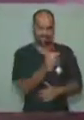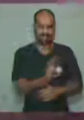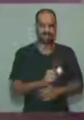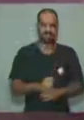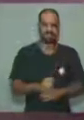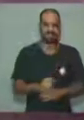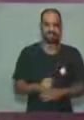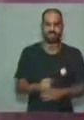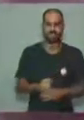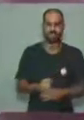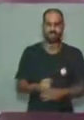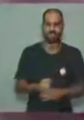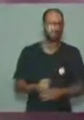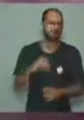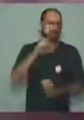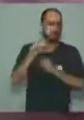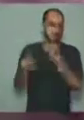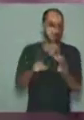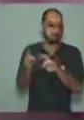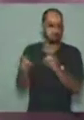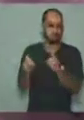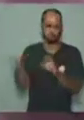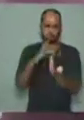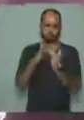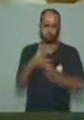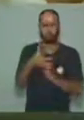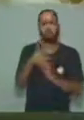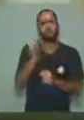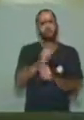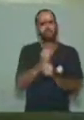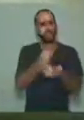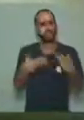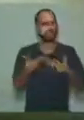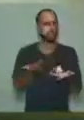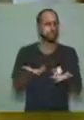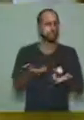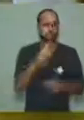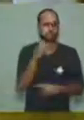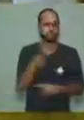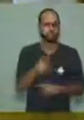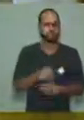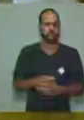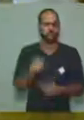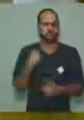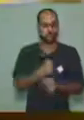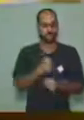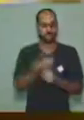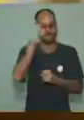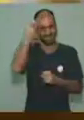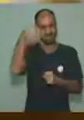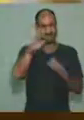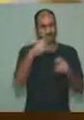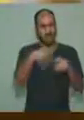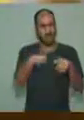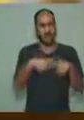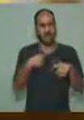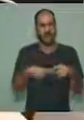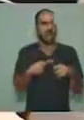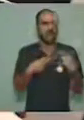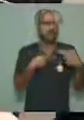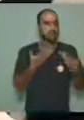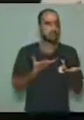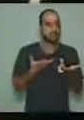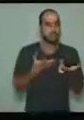Bueno, a ver, yo pertenezco al grupo de biomarcadores de acá del Centro de Inmunología Molecular, que principalmente la función que tiene es encontrar nuevos biomarcadores, como su nombre lo dice,